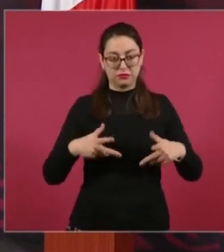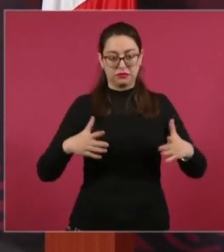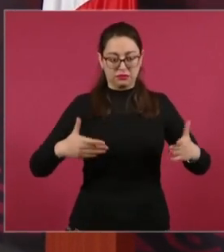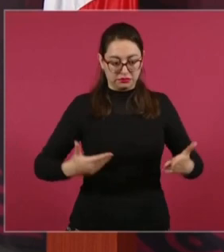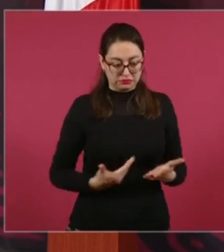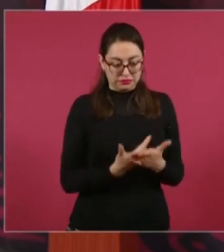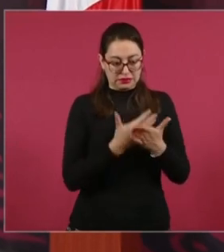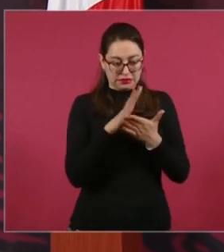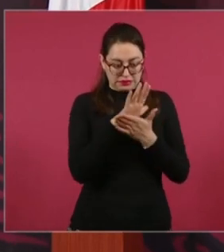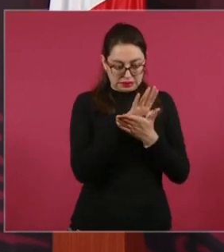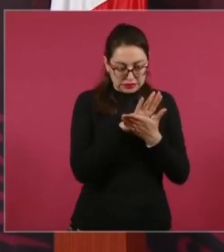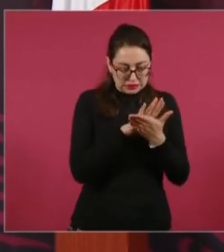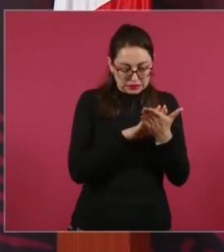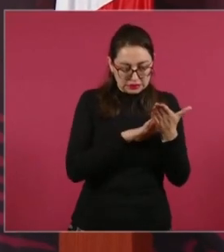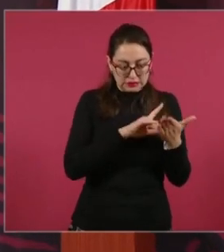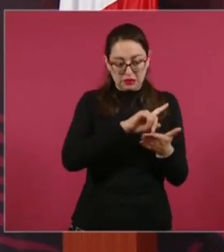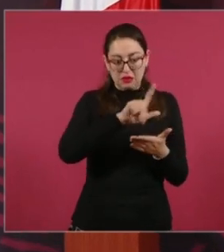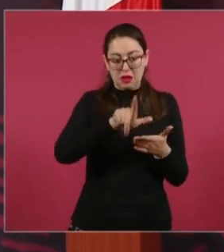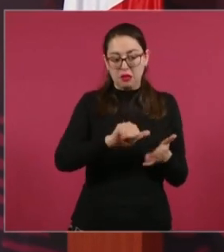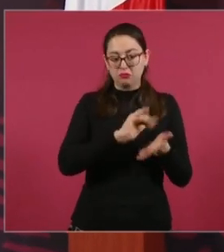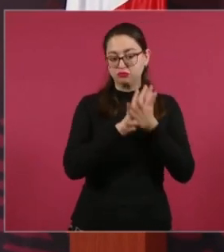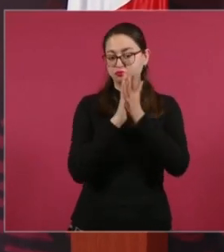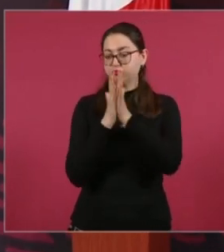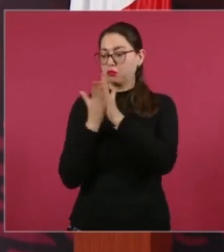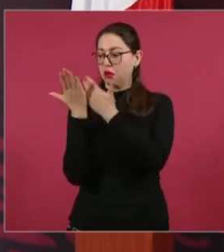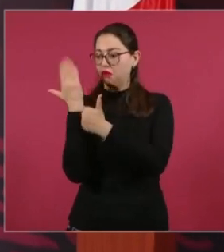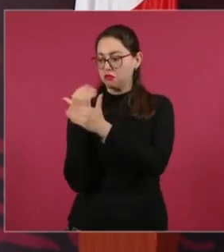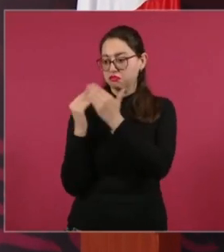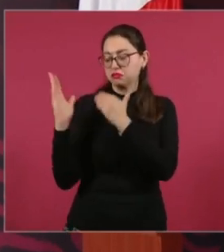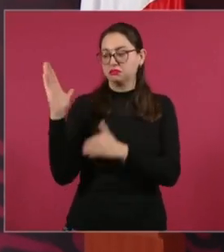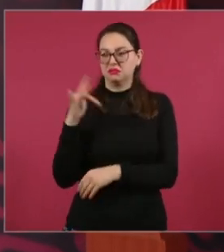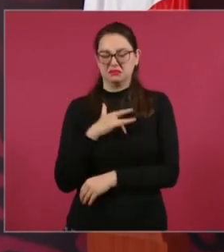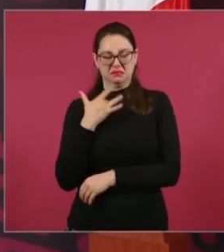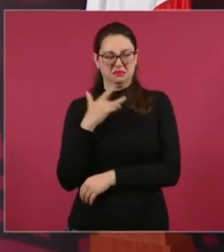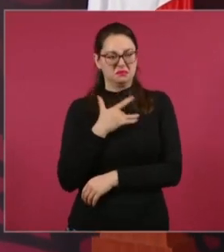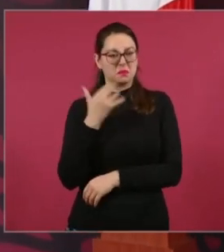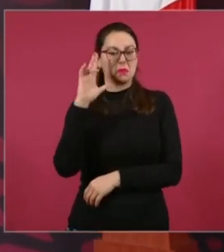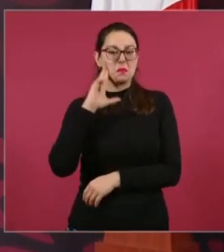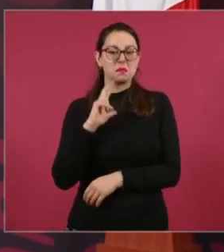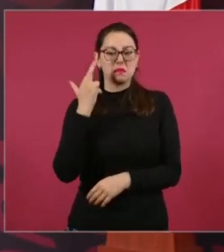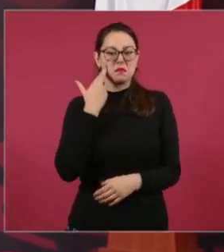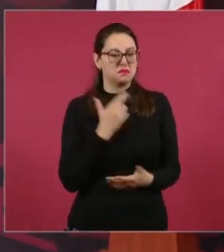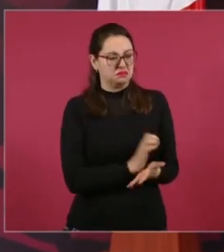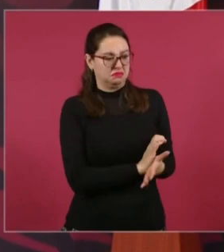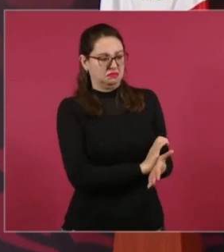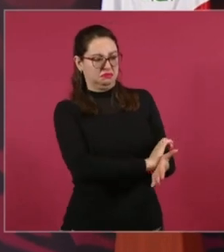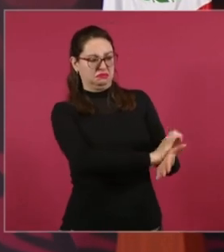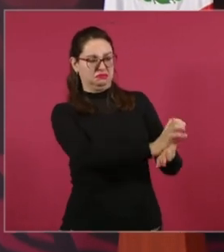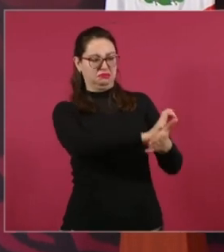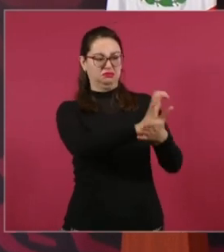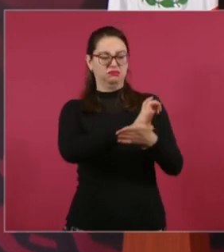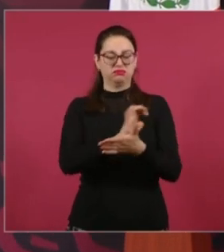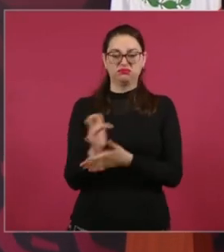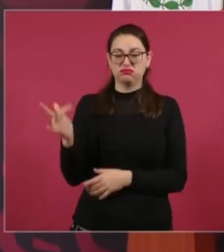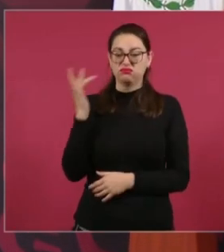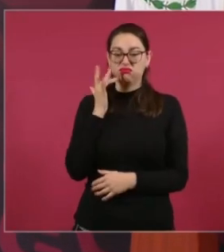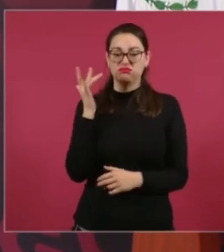racistas y clasistas que los